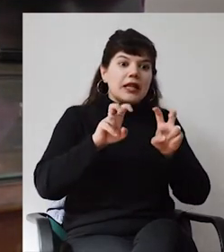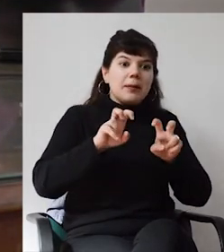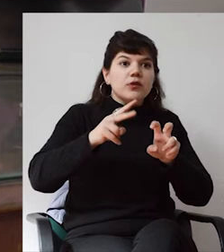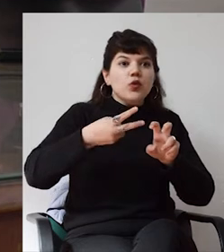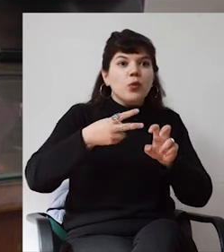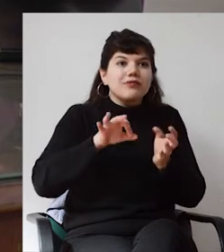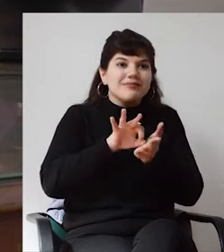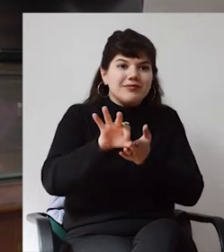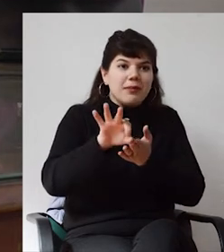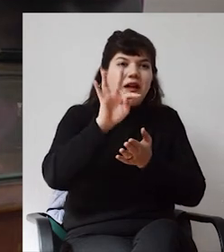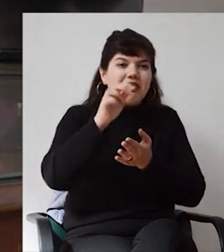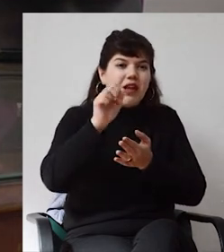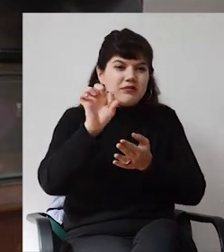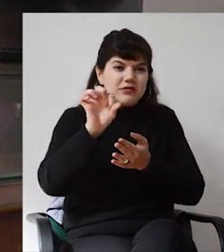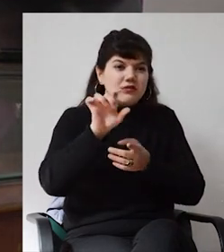el subsistema TAS.